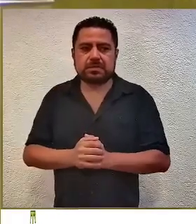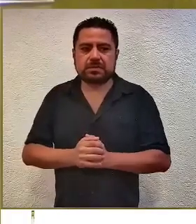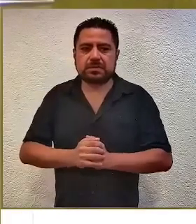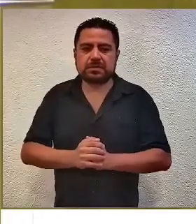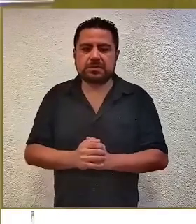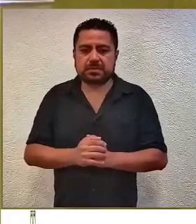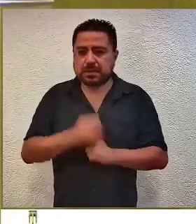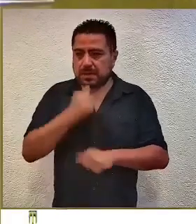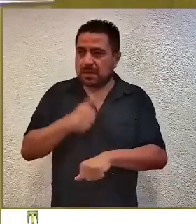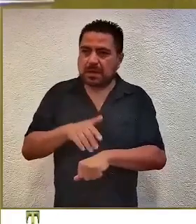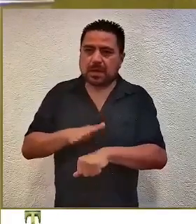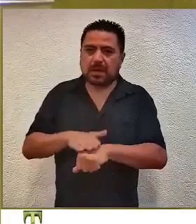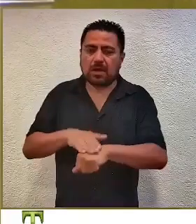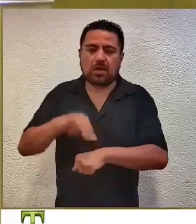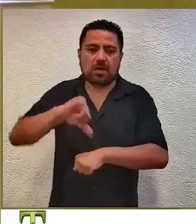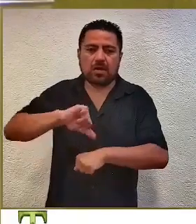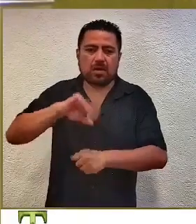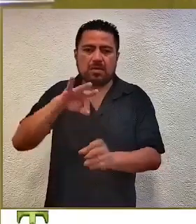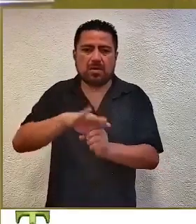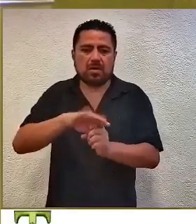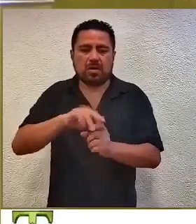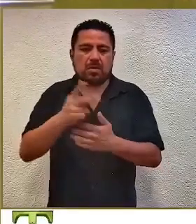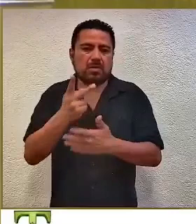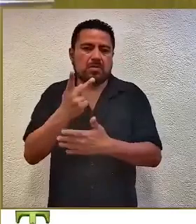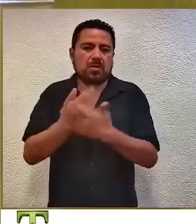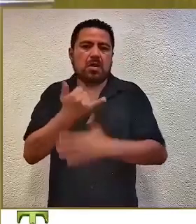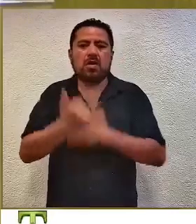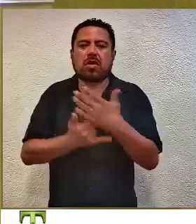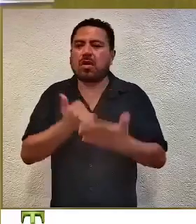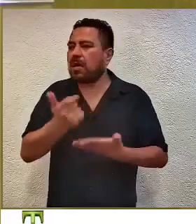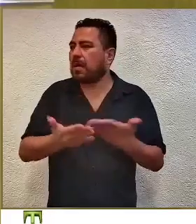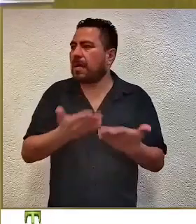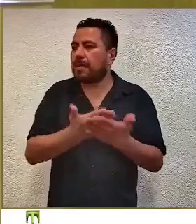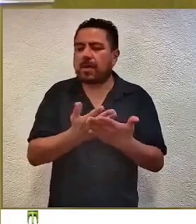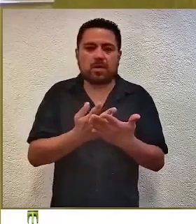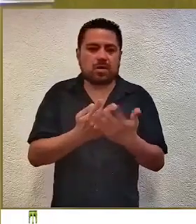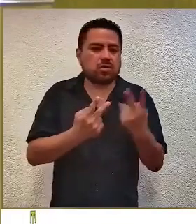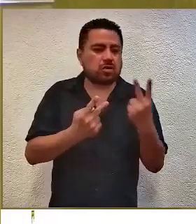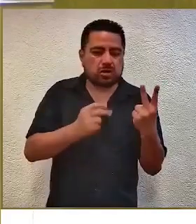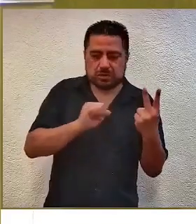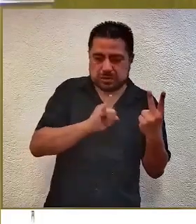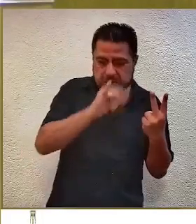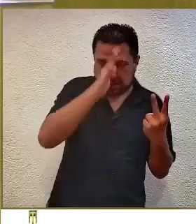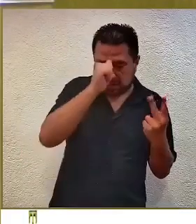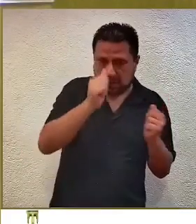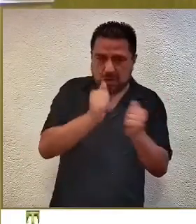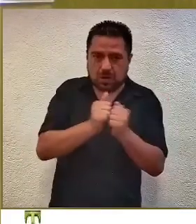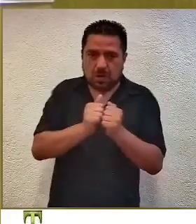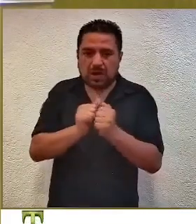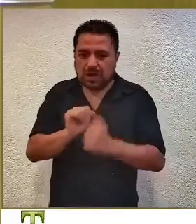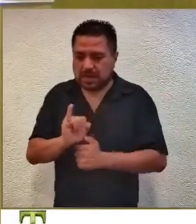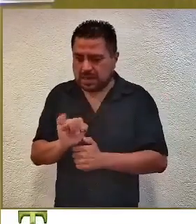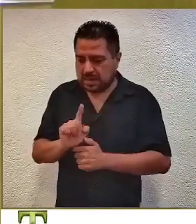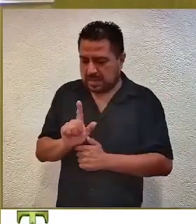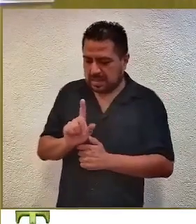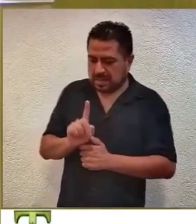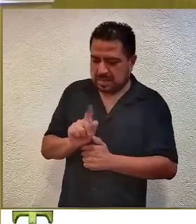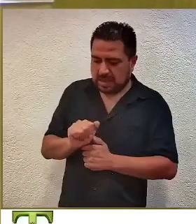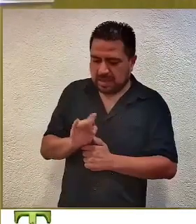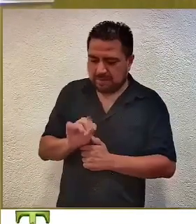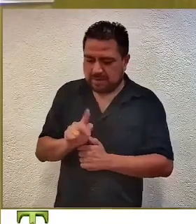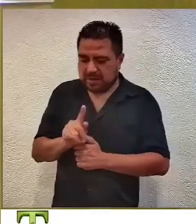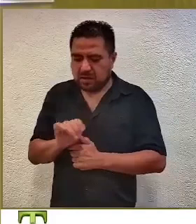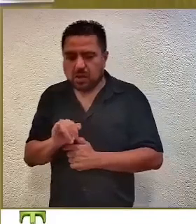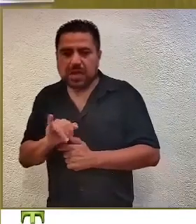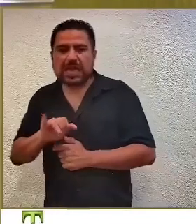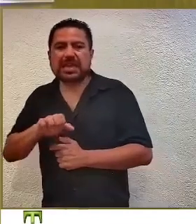Le informa a usted, magistrada presidenta, que la votación del proyecto de resolución propuesto es de 2 votos a favor, con el voto de la magistrada Isla Rosa Delgado Brito y el magistrado